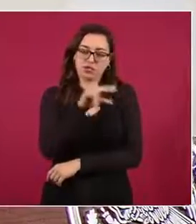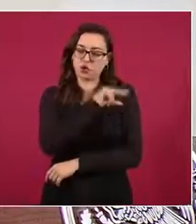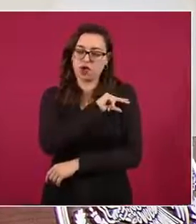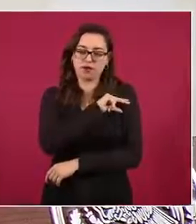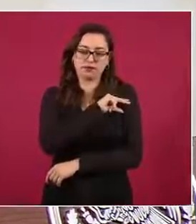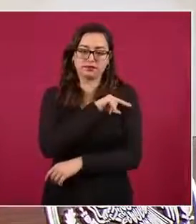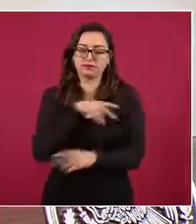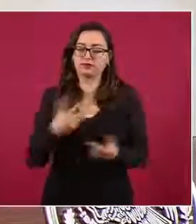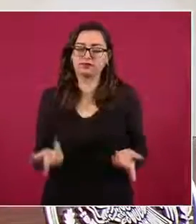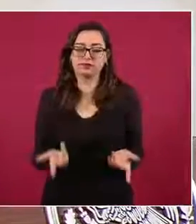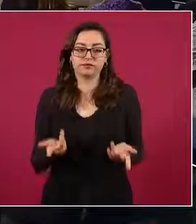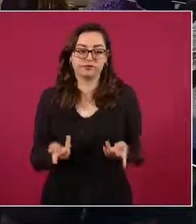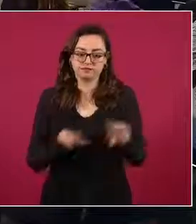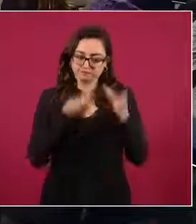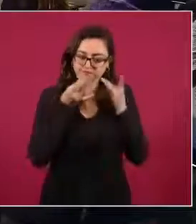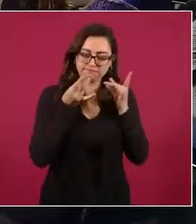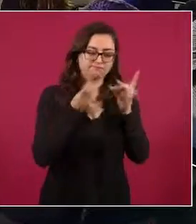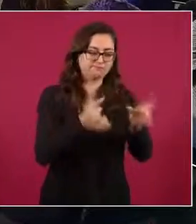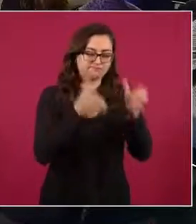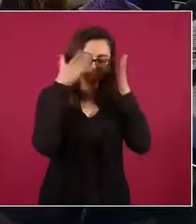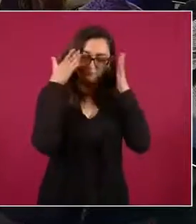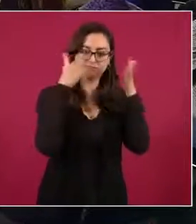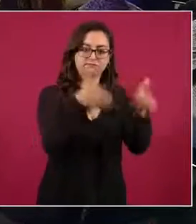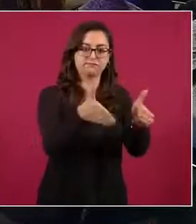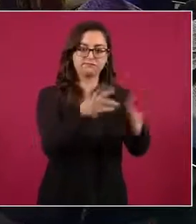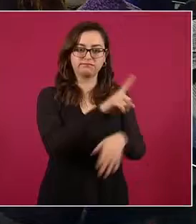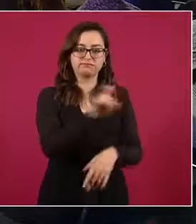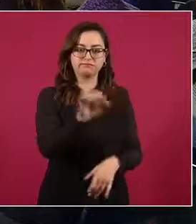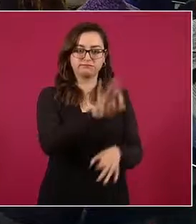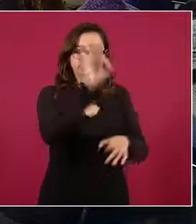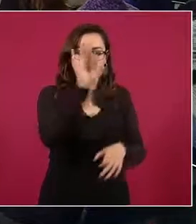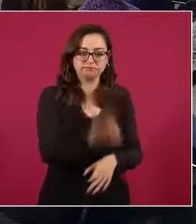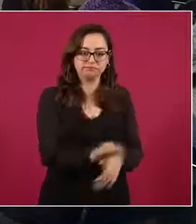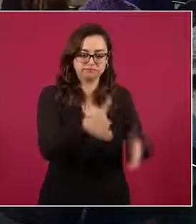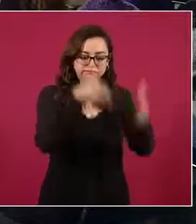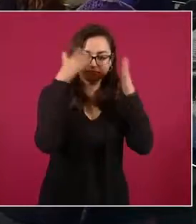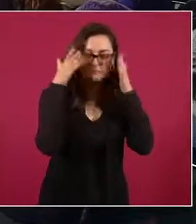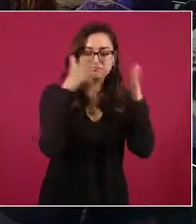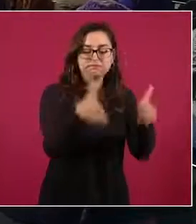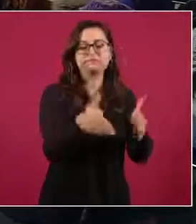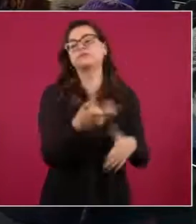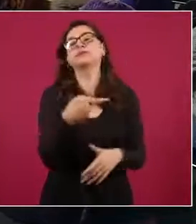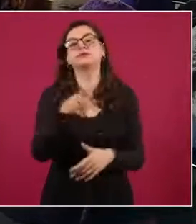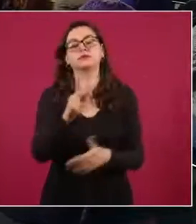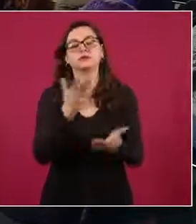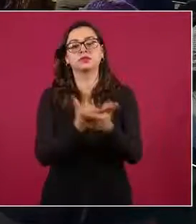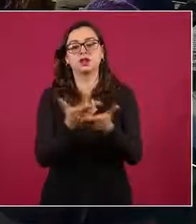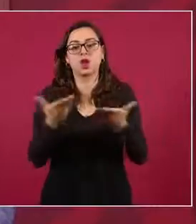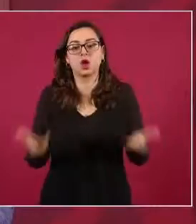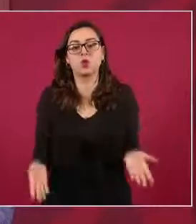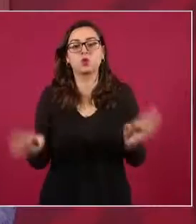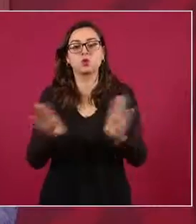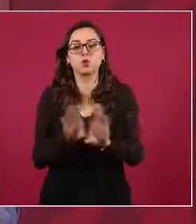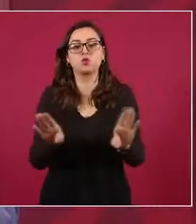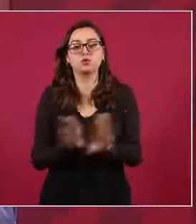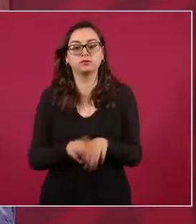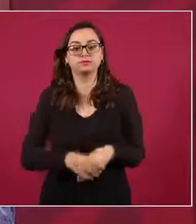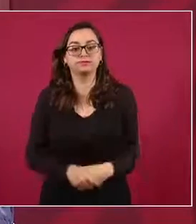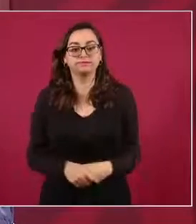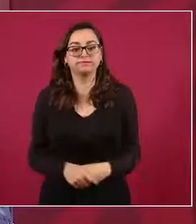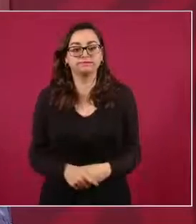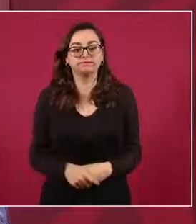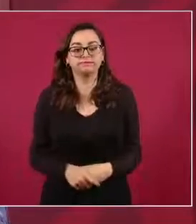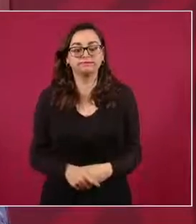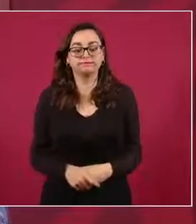pues todo era la calidad. Pero miren lo que está sucediendo ahora. Aquí que estamos con